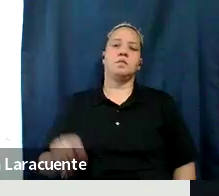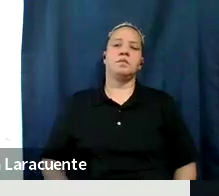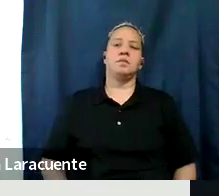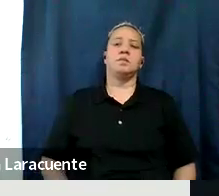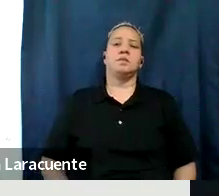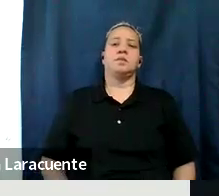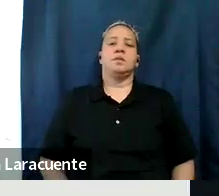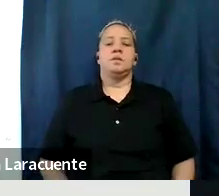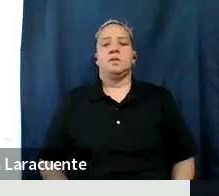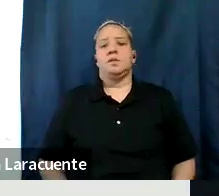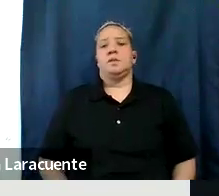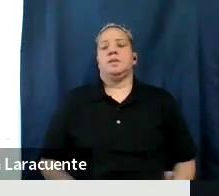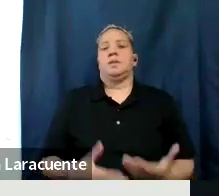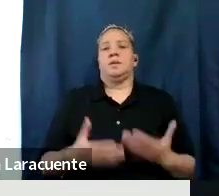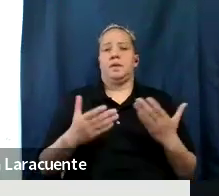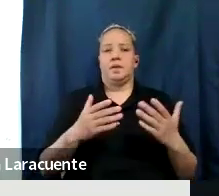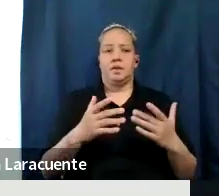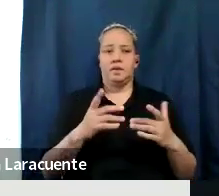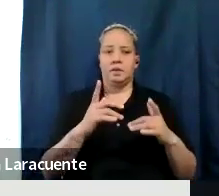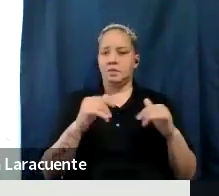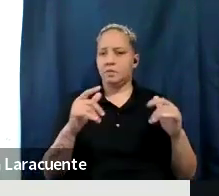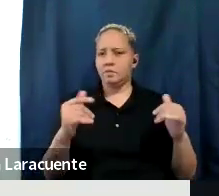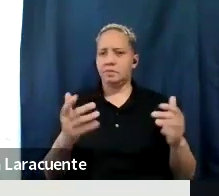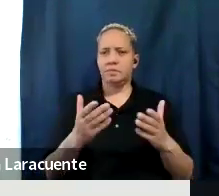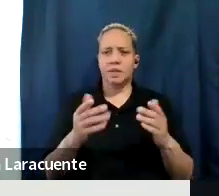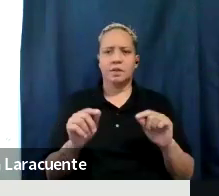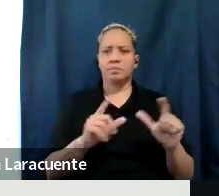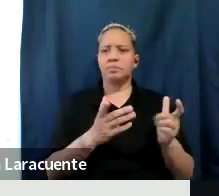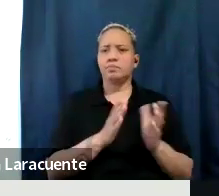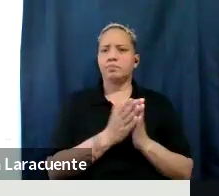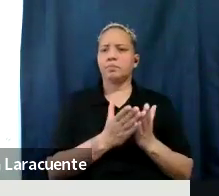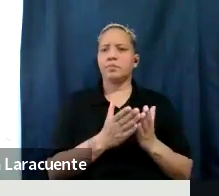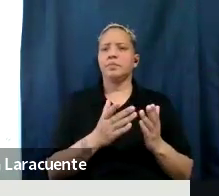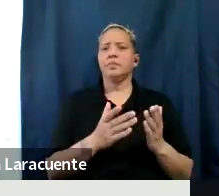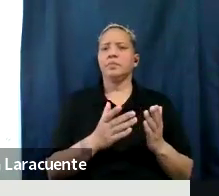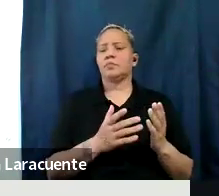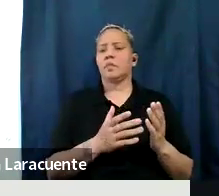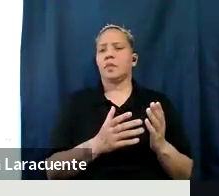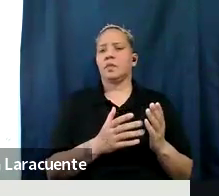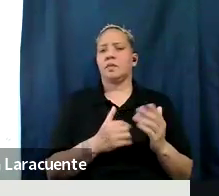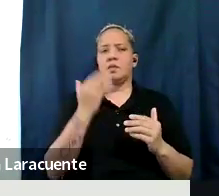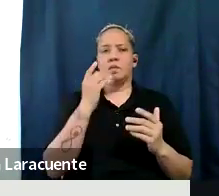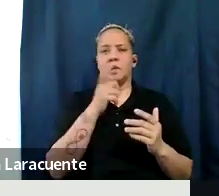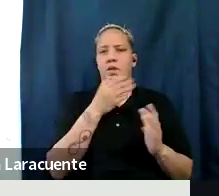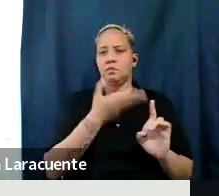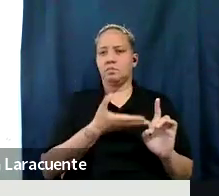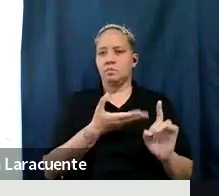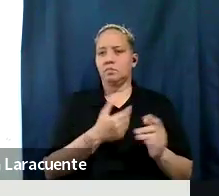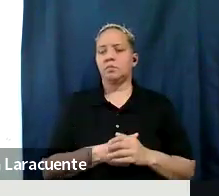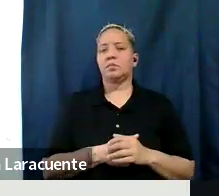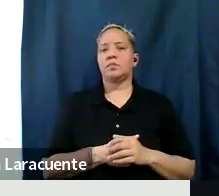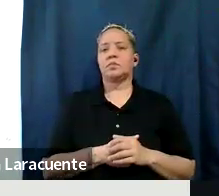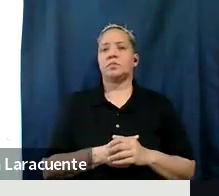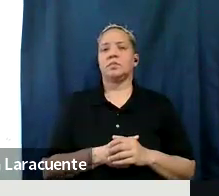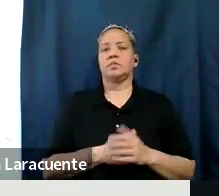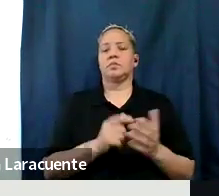Se publican ahí una serie de semblanzas, una serie de también de